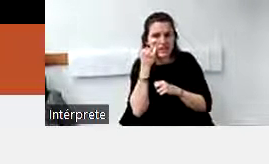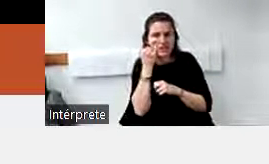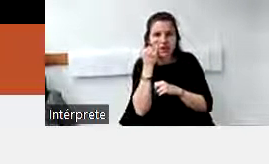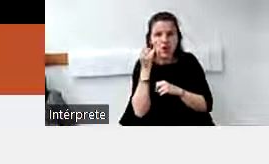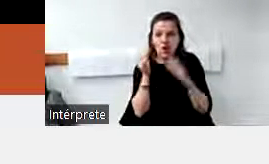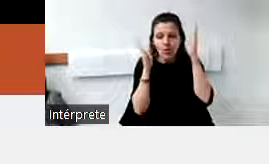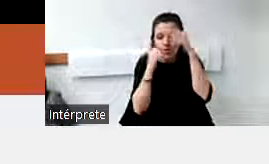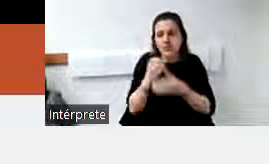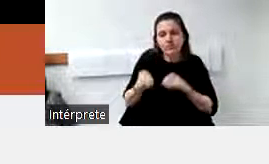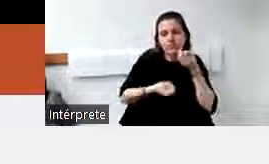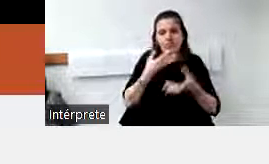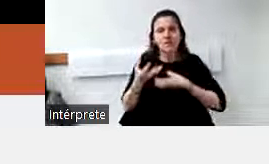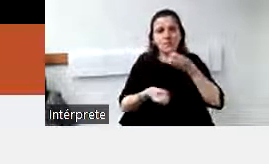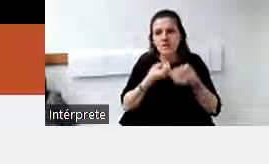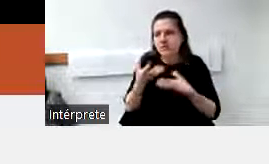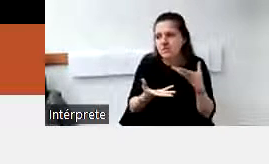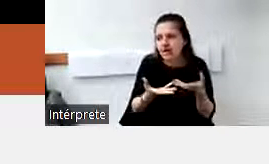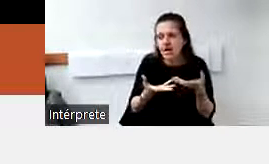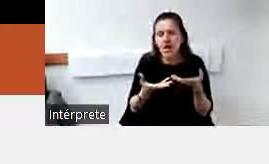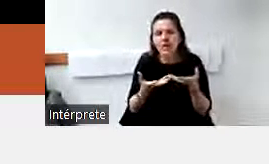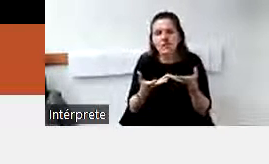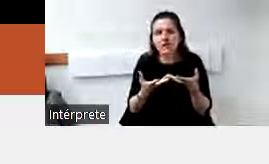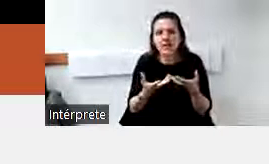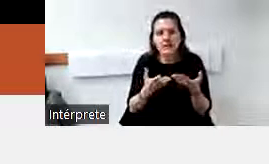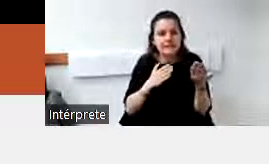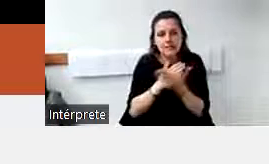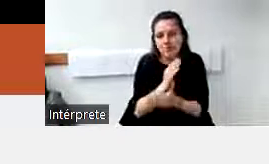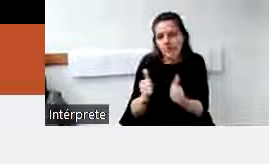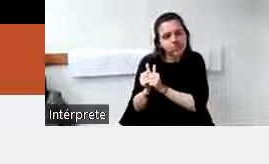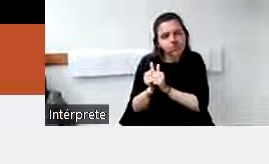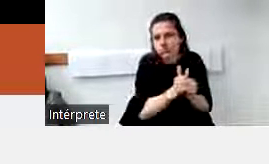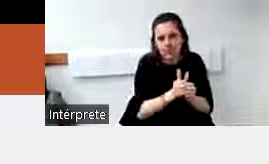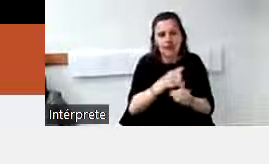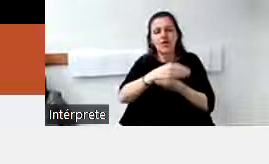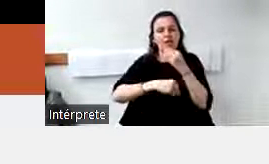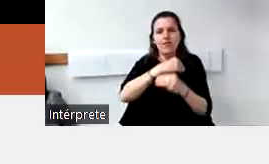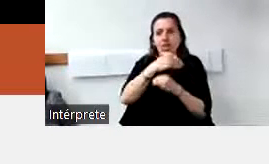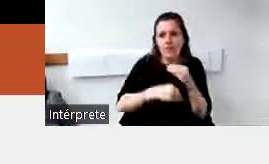no había intimidad, porque siempre estaban acompañados de la familia, porque no podían